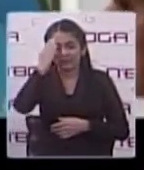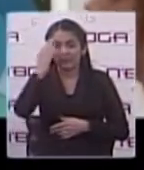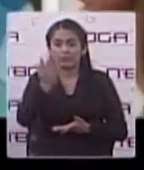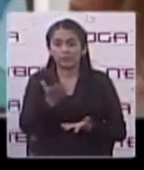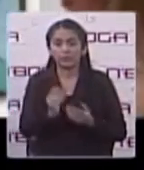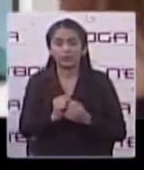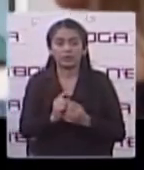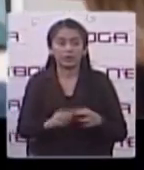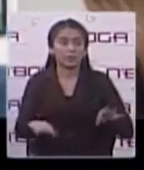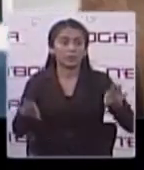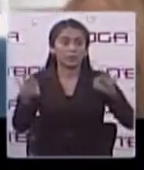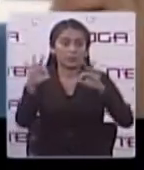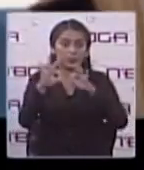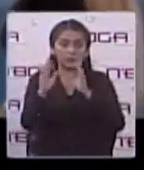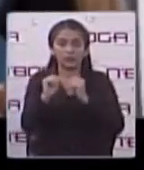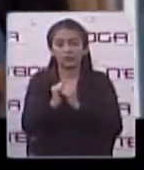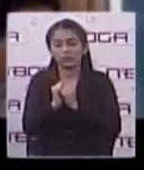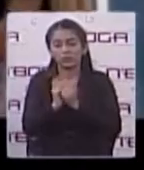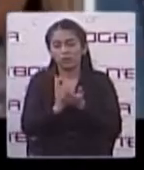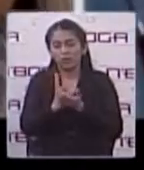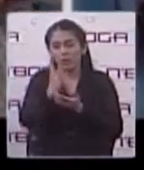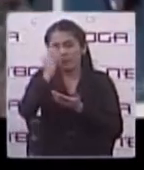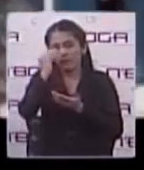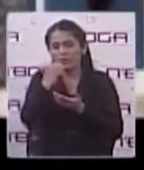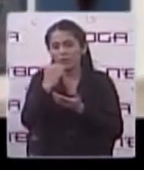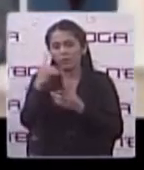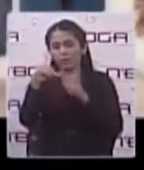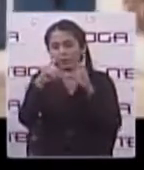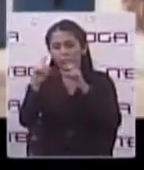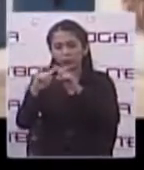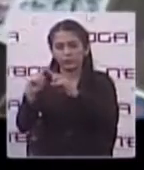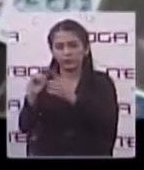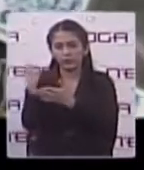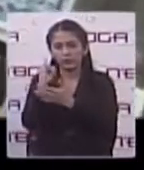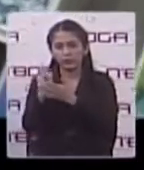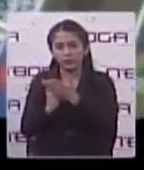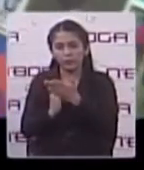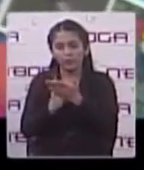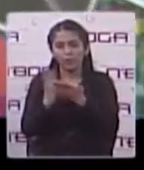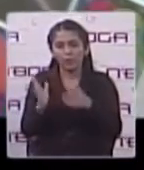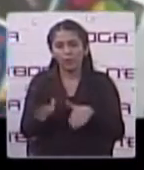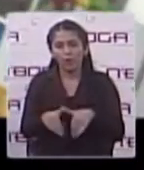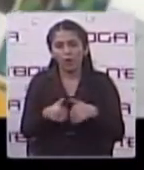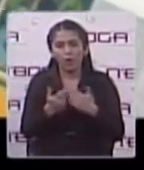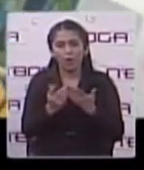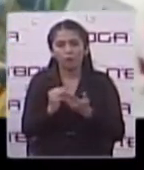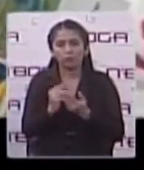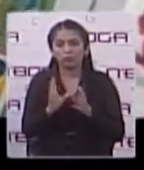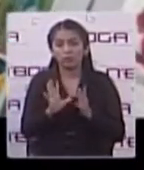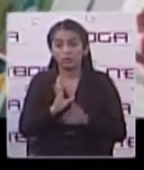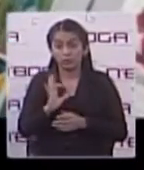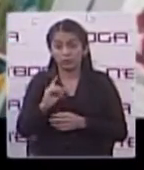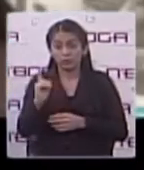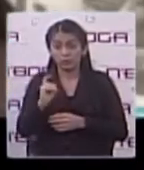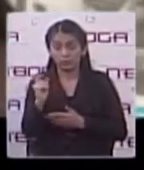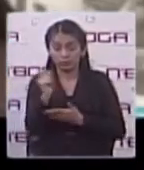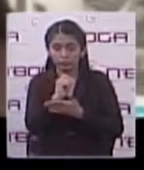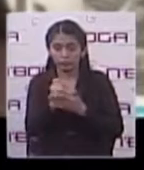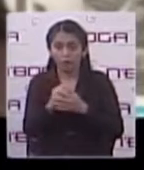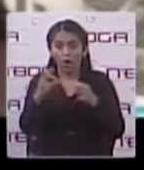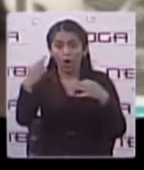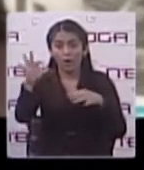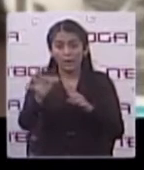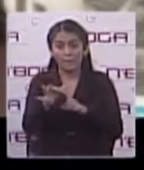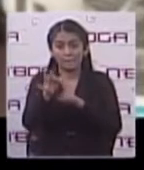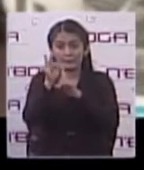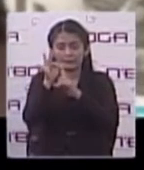al diseño, porque puedes usar fotografía, ilustración, con diferentes técnicas, papeles, por ejemplo, serigrafía. Entonces